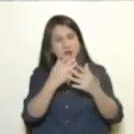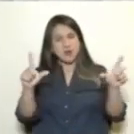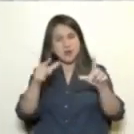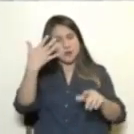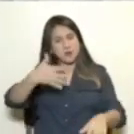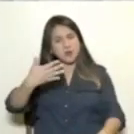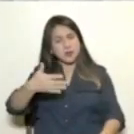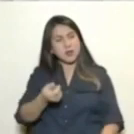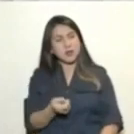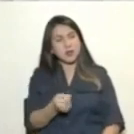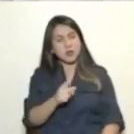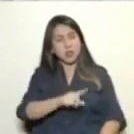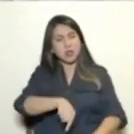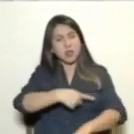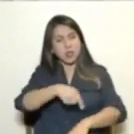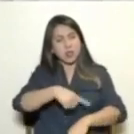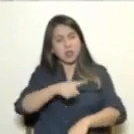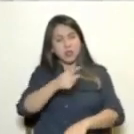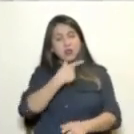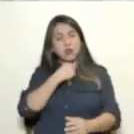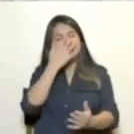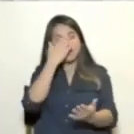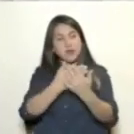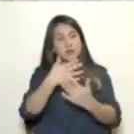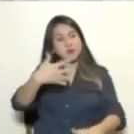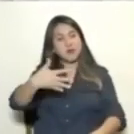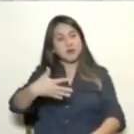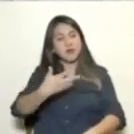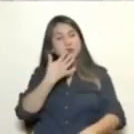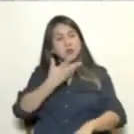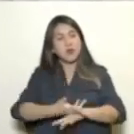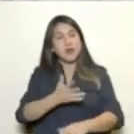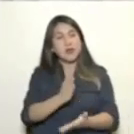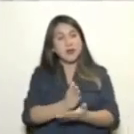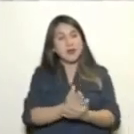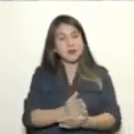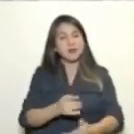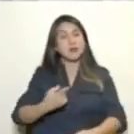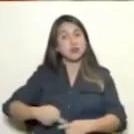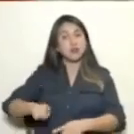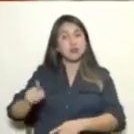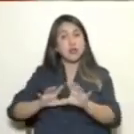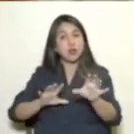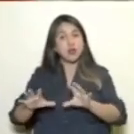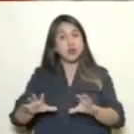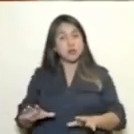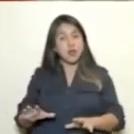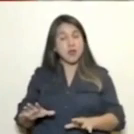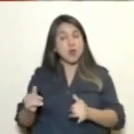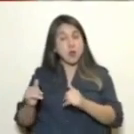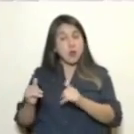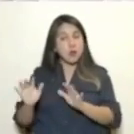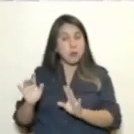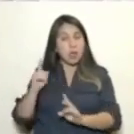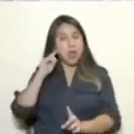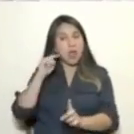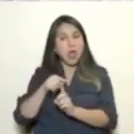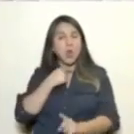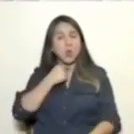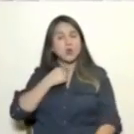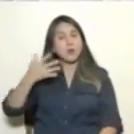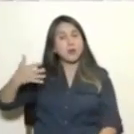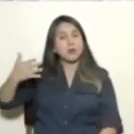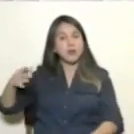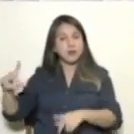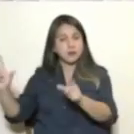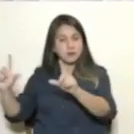pantalla, pero no le gustaba frente a la pantalla cuando había en clase, cuando había otras cosas le gustaba la pantalla, claro. Bueno, por supuesto, pero lo que quiero decir